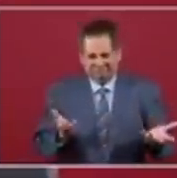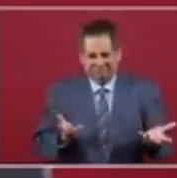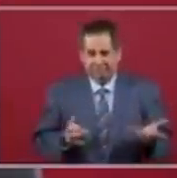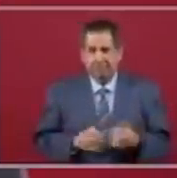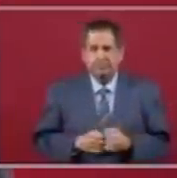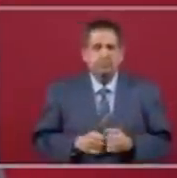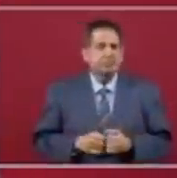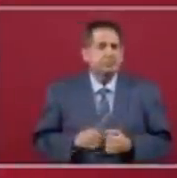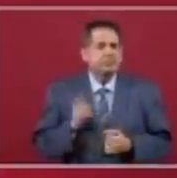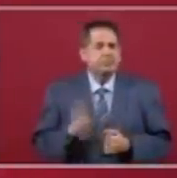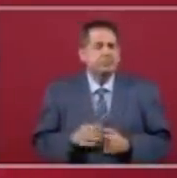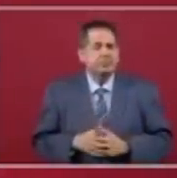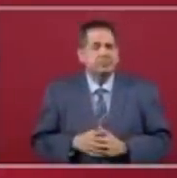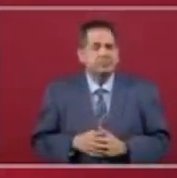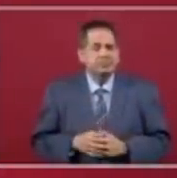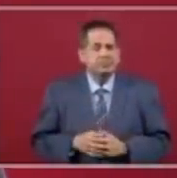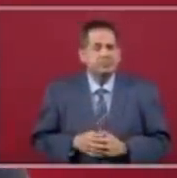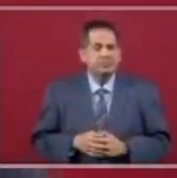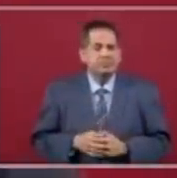que